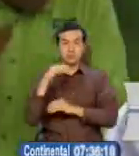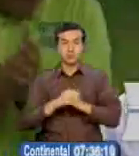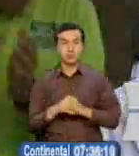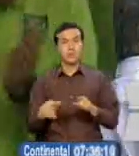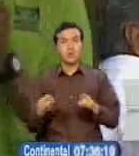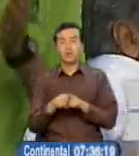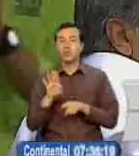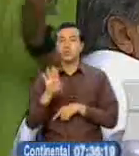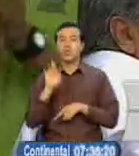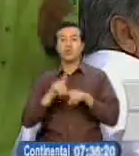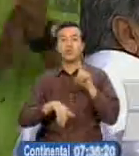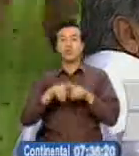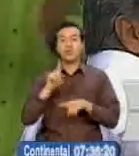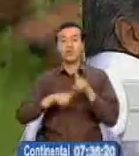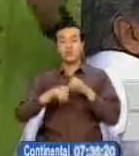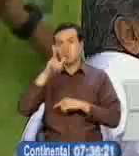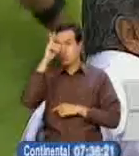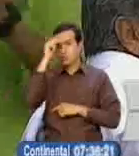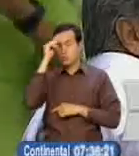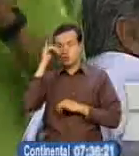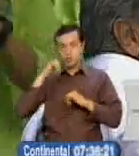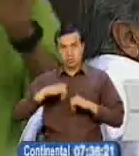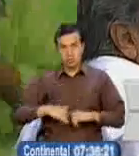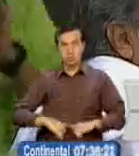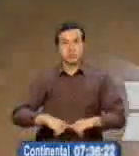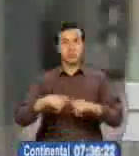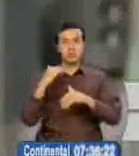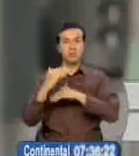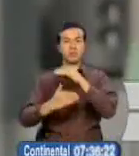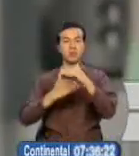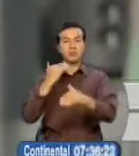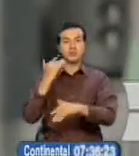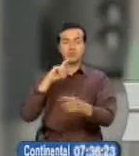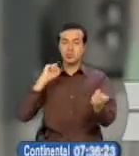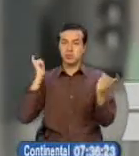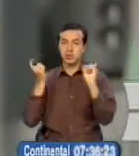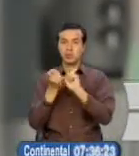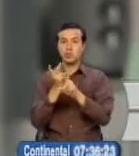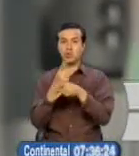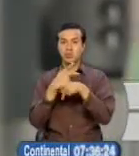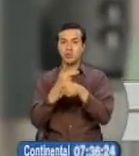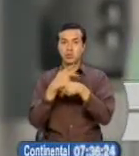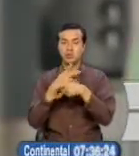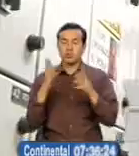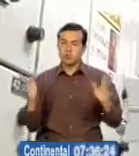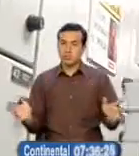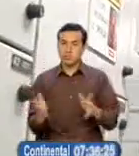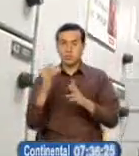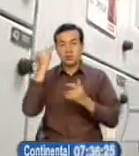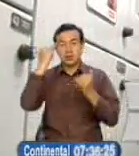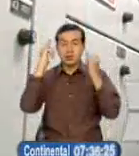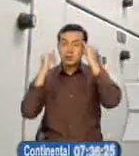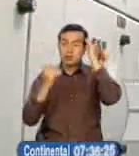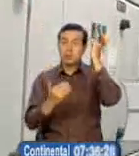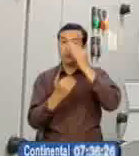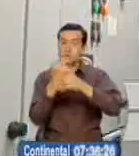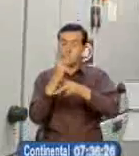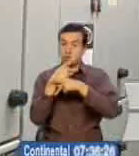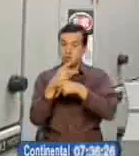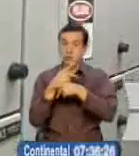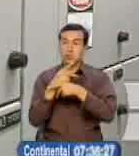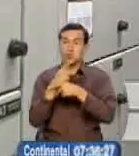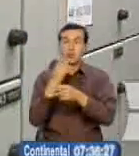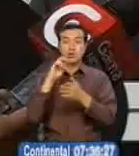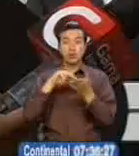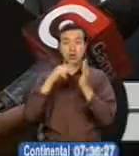par, su compañero de fórmula, Jorge Glass, continuará impulsando un proceso para transformar la matriz productiva y fomentar la innovación para así superar la